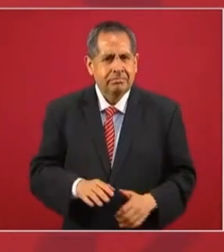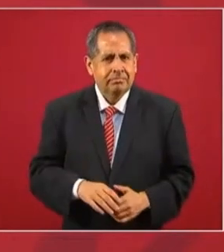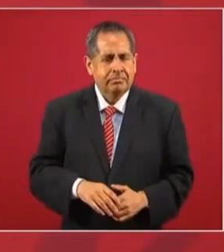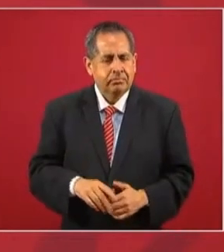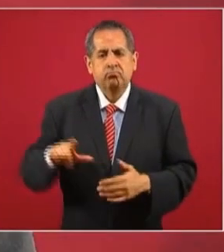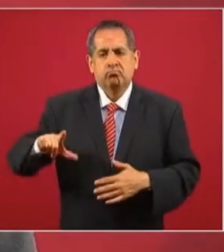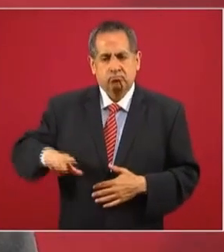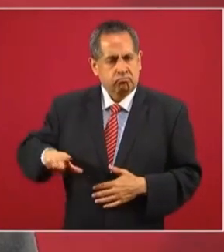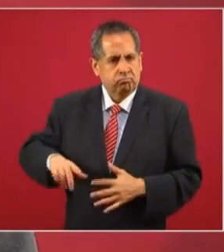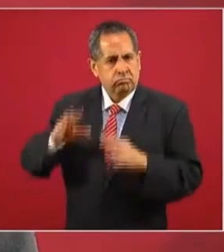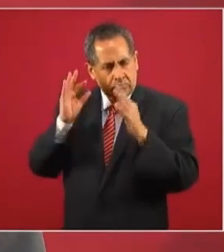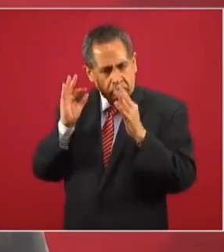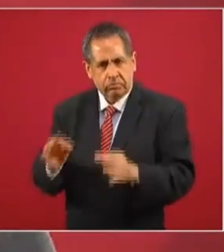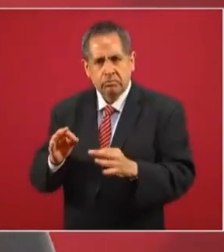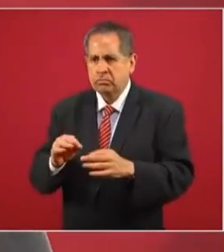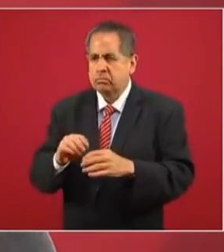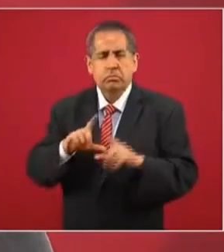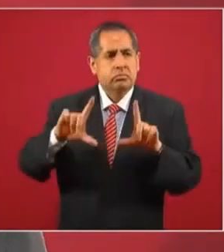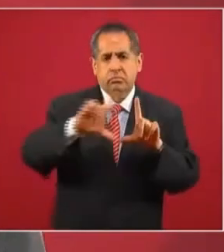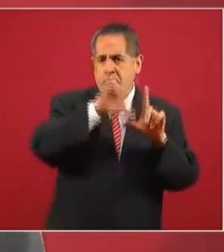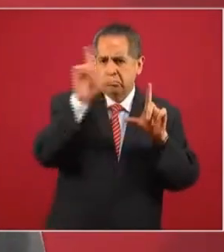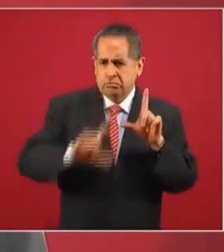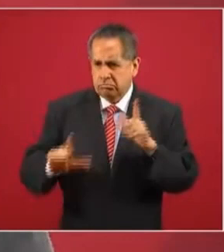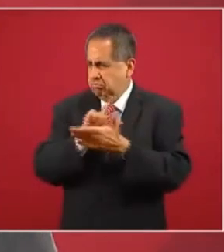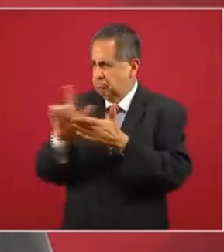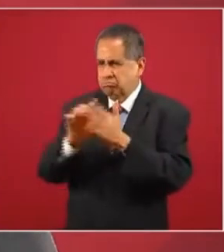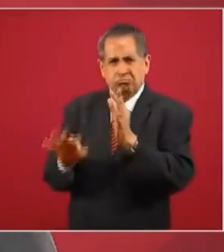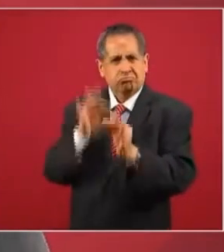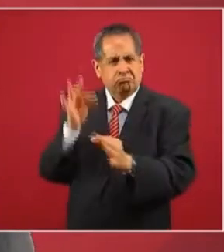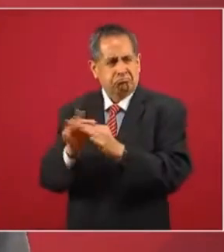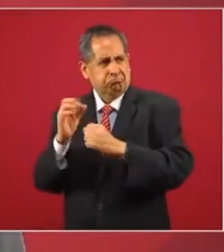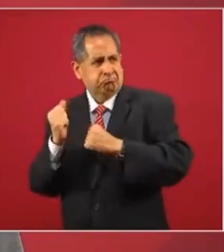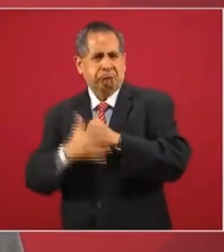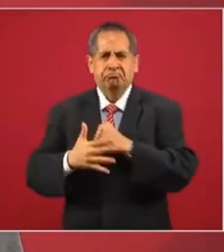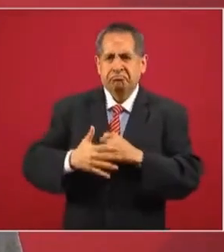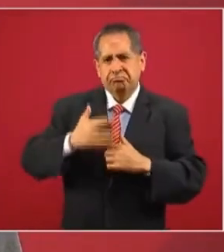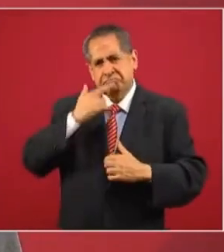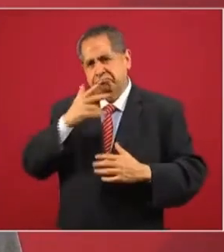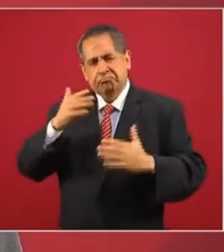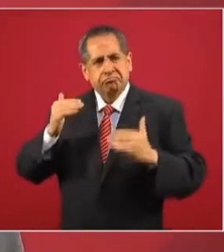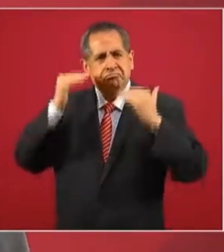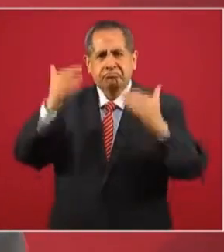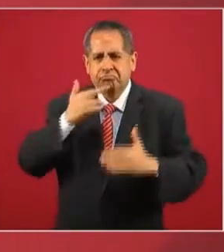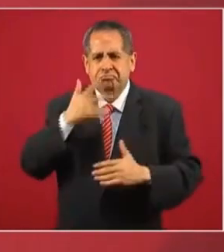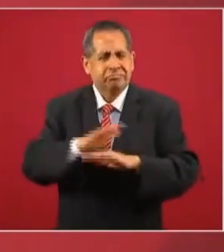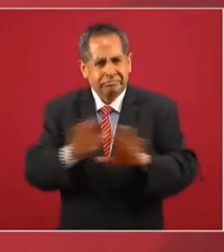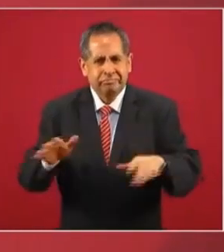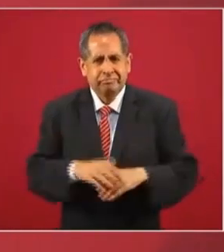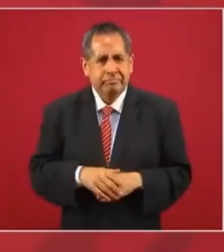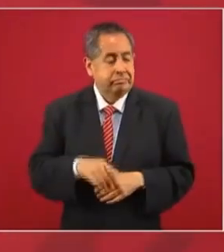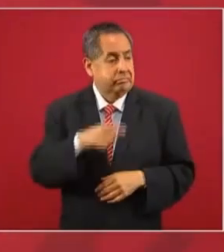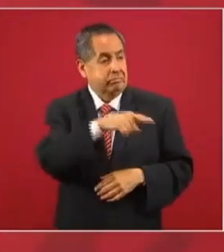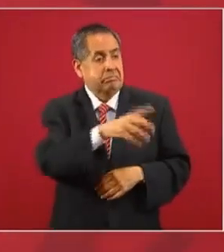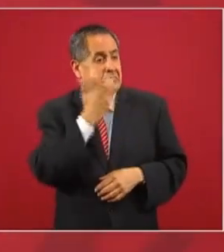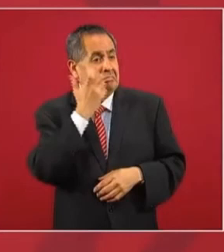al gobierno y a limpiar al país para tener una sociedad mejor. Ya dejar de